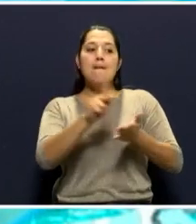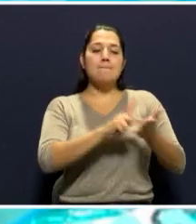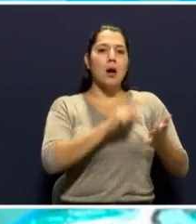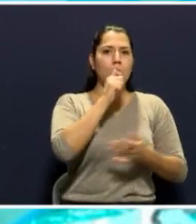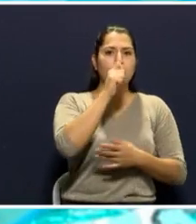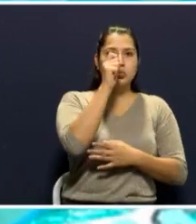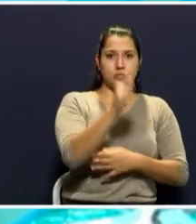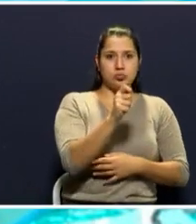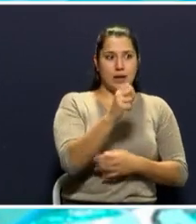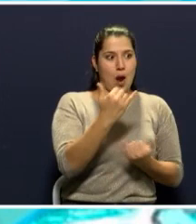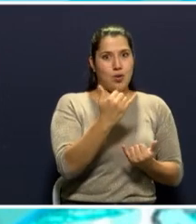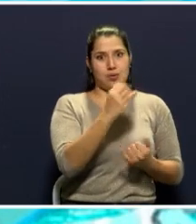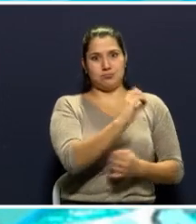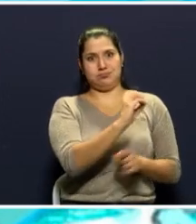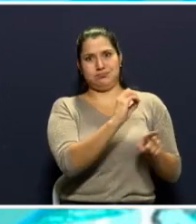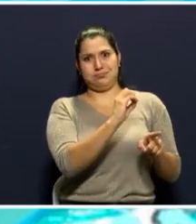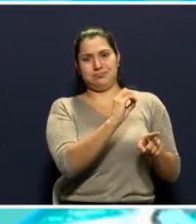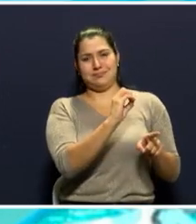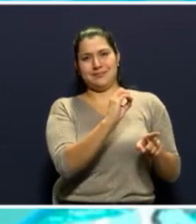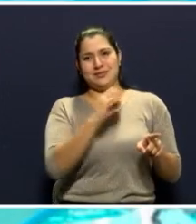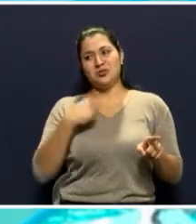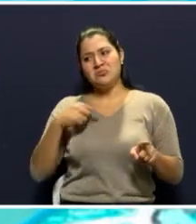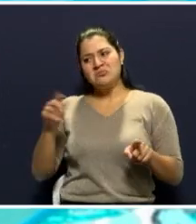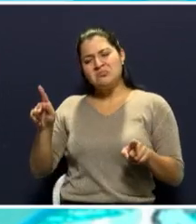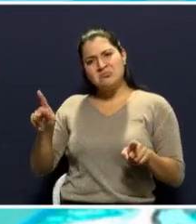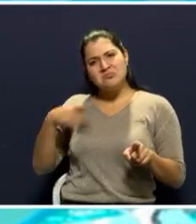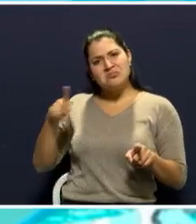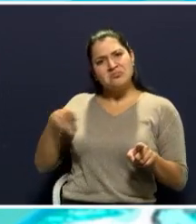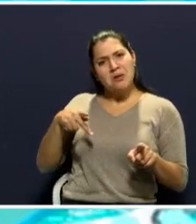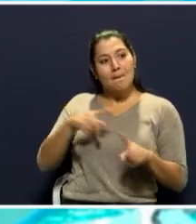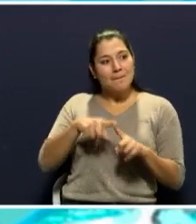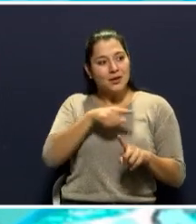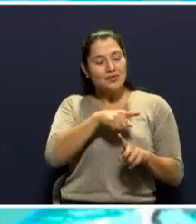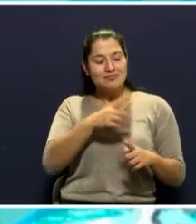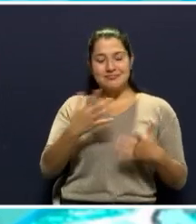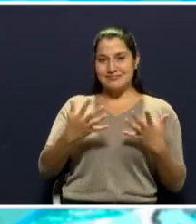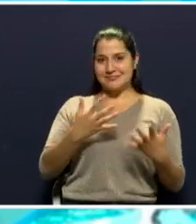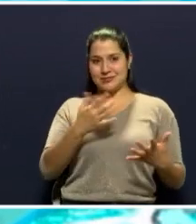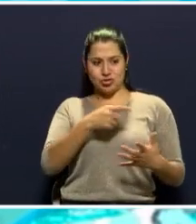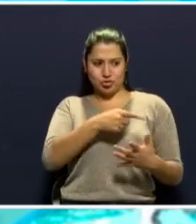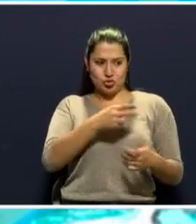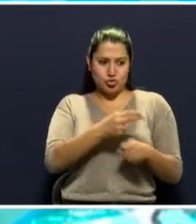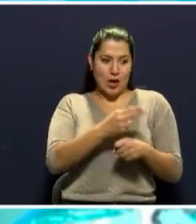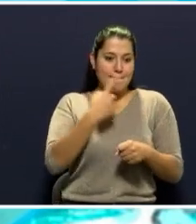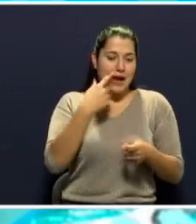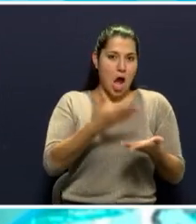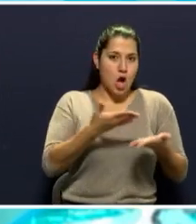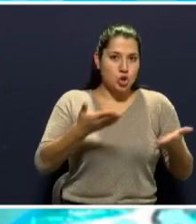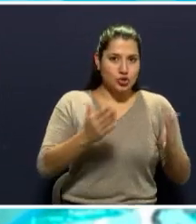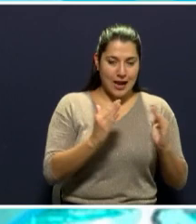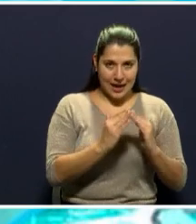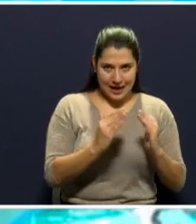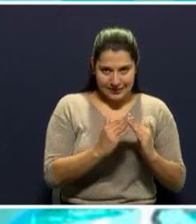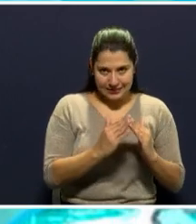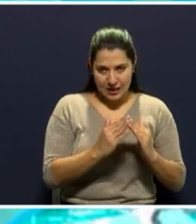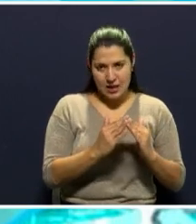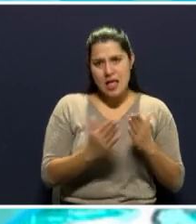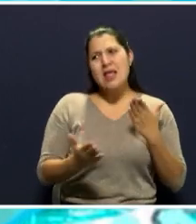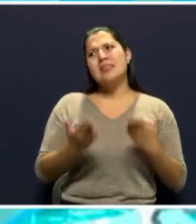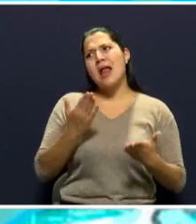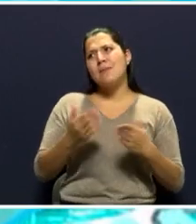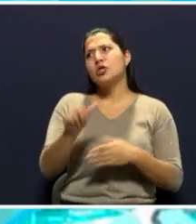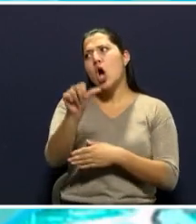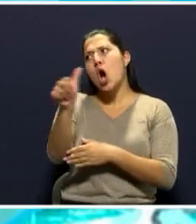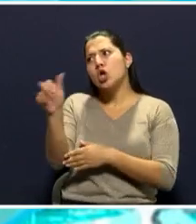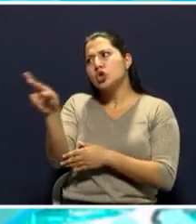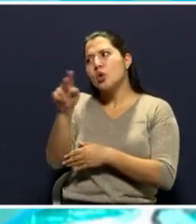de la casa, ¿verdad? Entonces, de repente la afectación mía es menos a la que puede tener otros